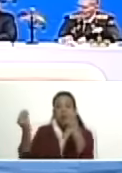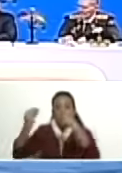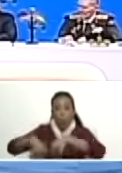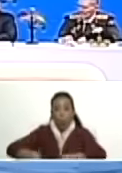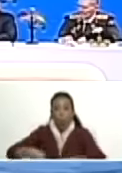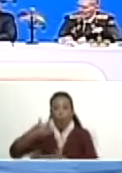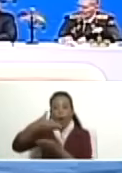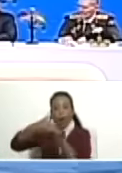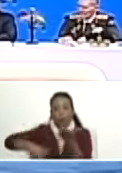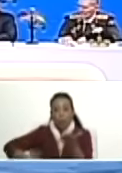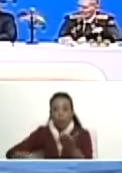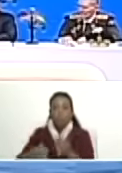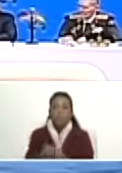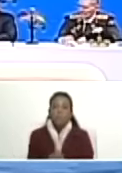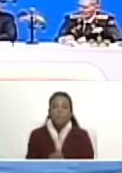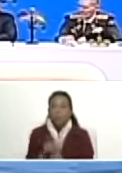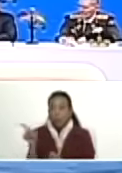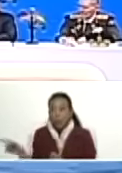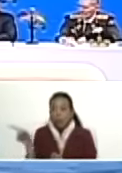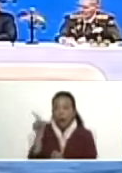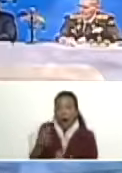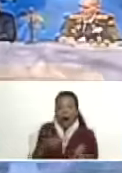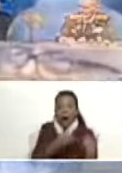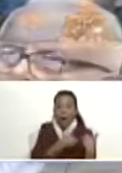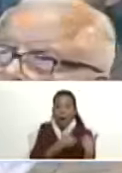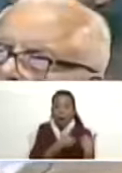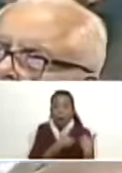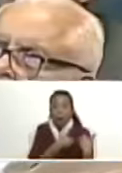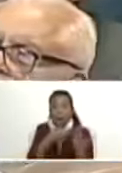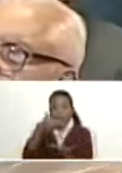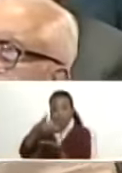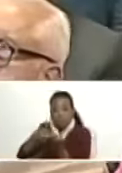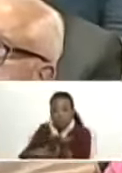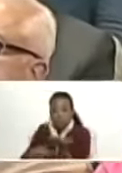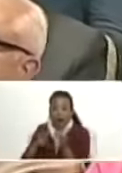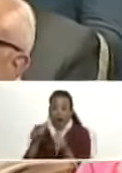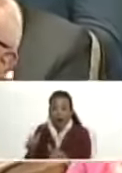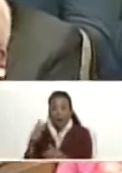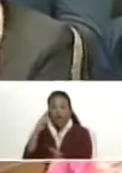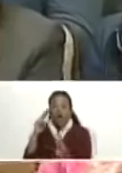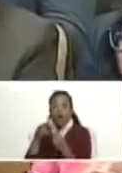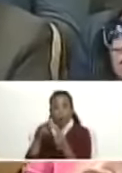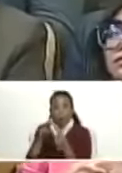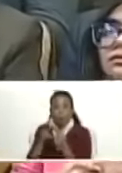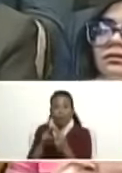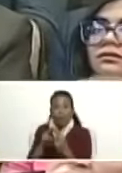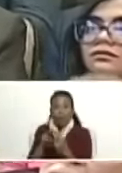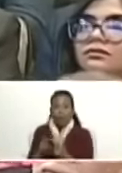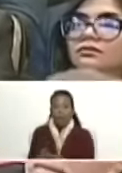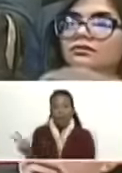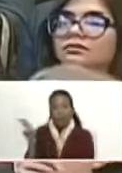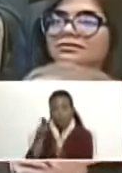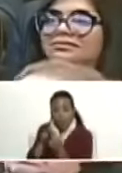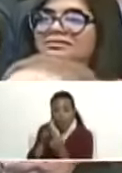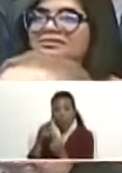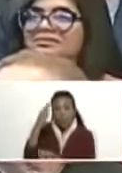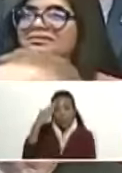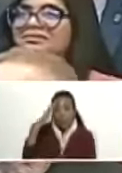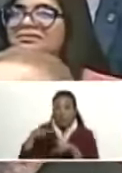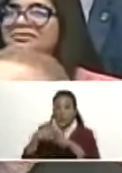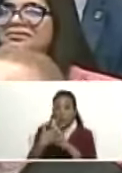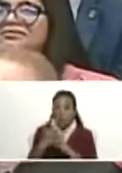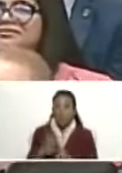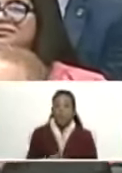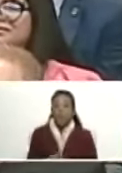en referencia. ¡Pum! Los marca. Punto a favor, decimos hoy.